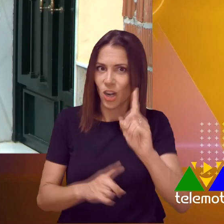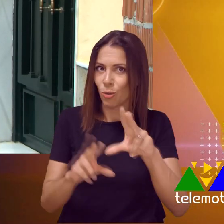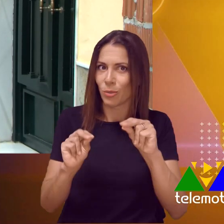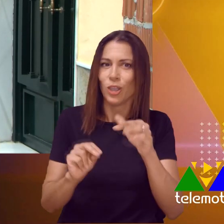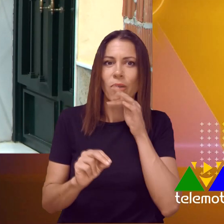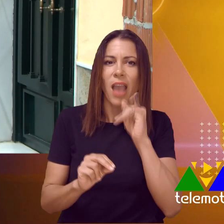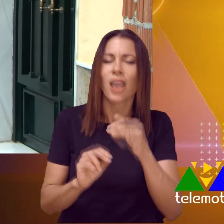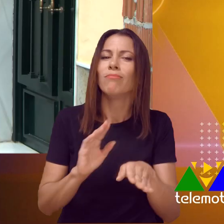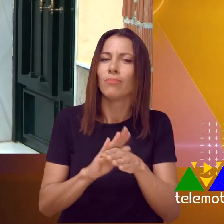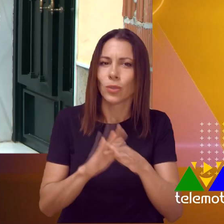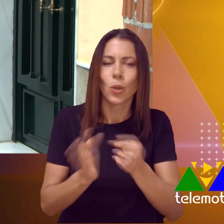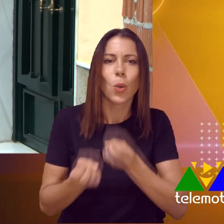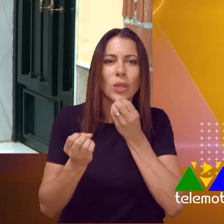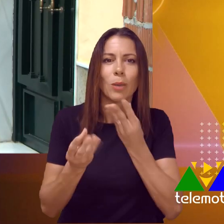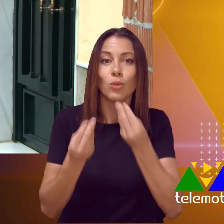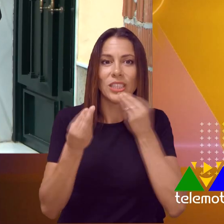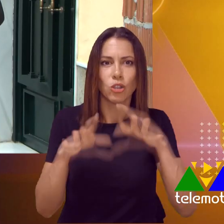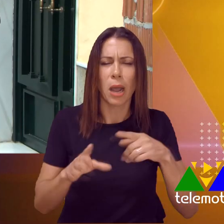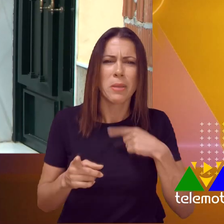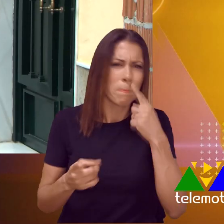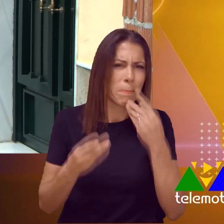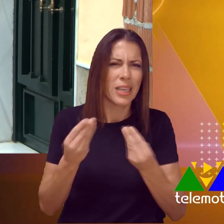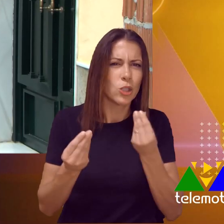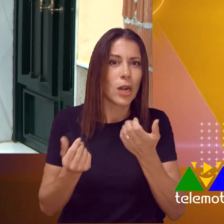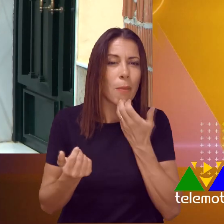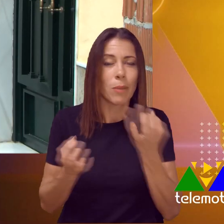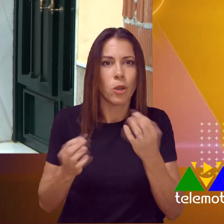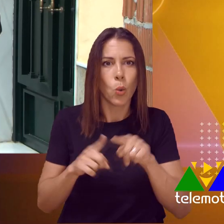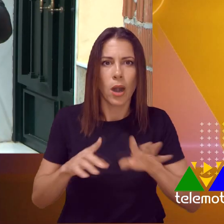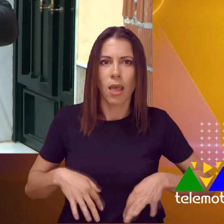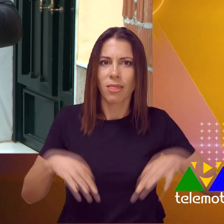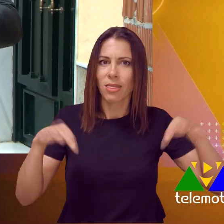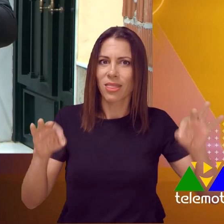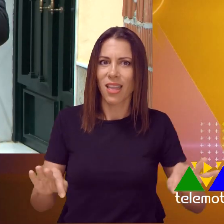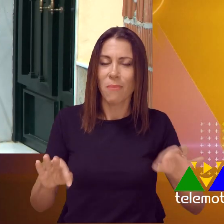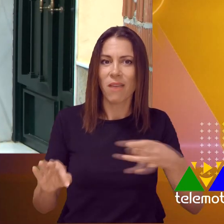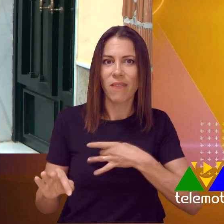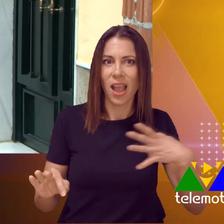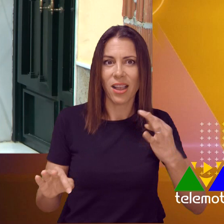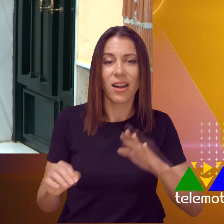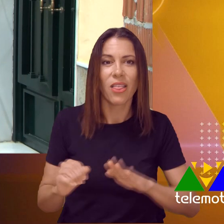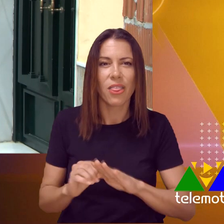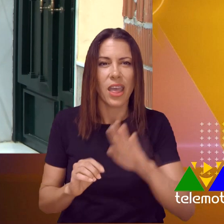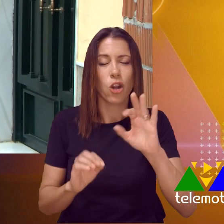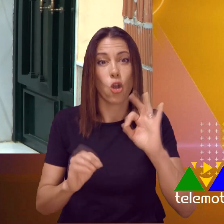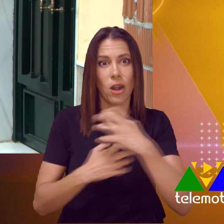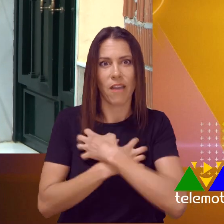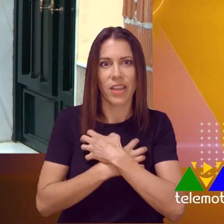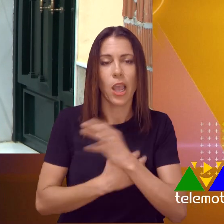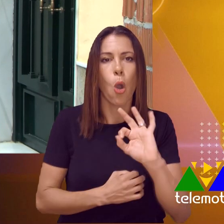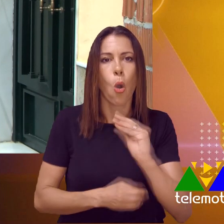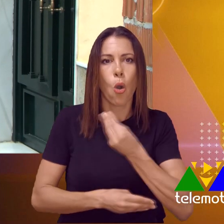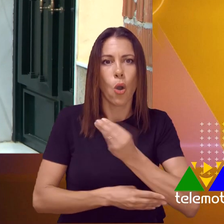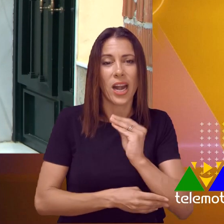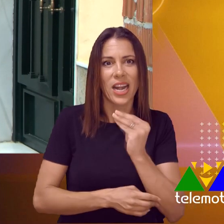historia. A mí me suena, por ejemplo, la de la Dama Blanca del Cerro de la Virgen, o el niño